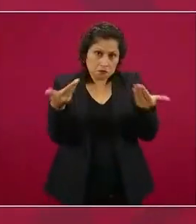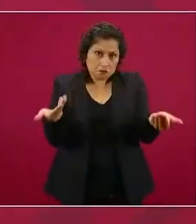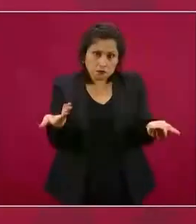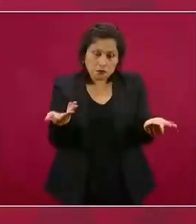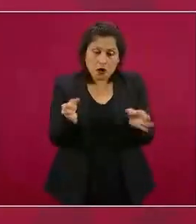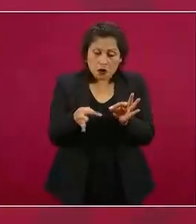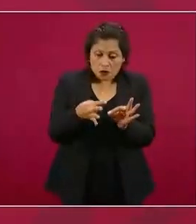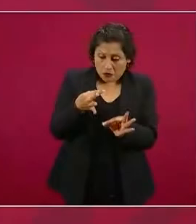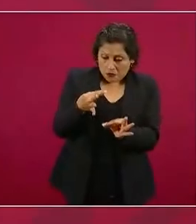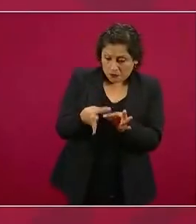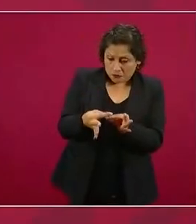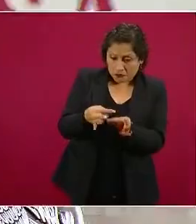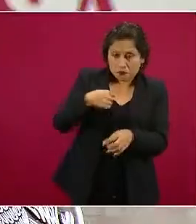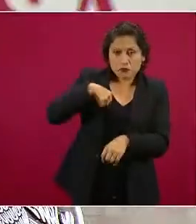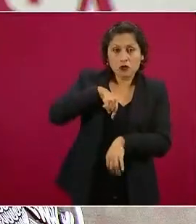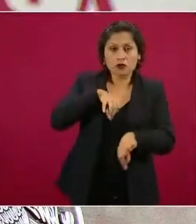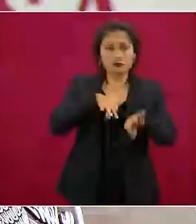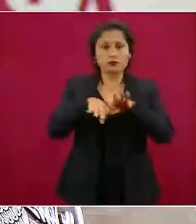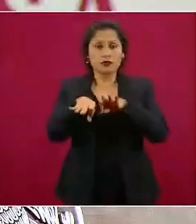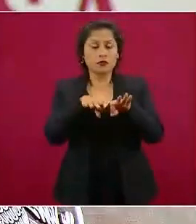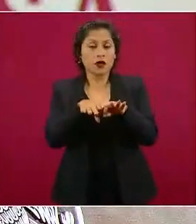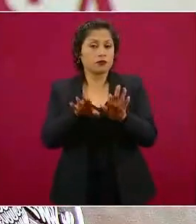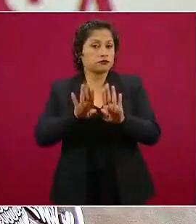aunque estamos conscientes de que